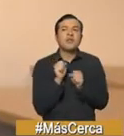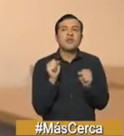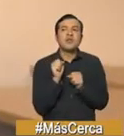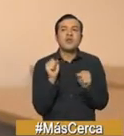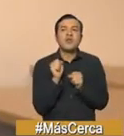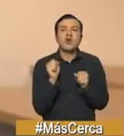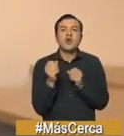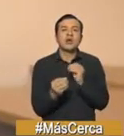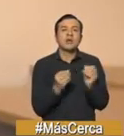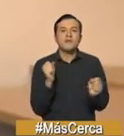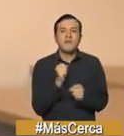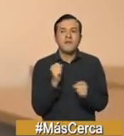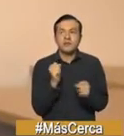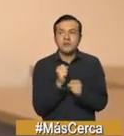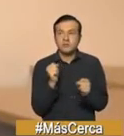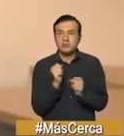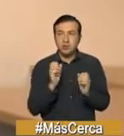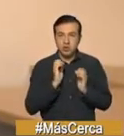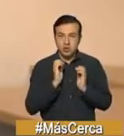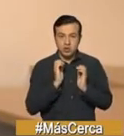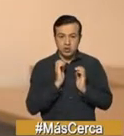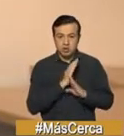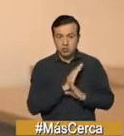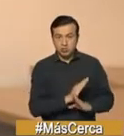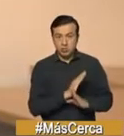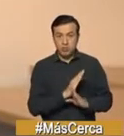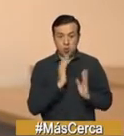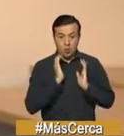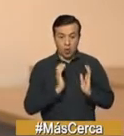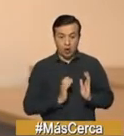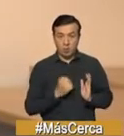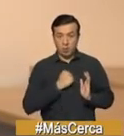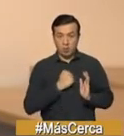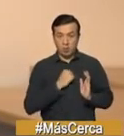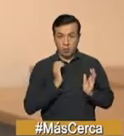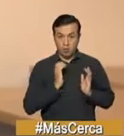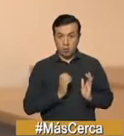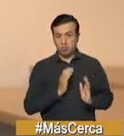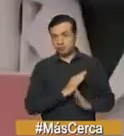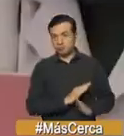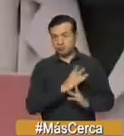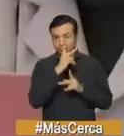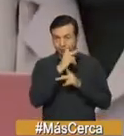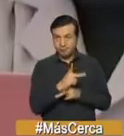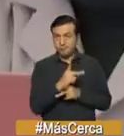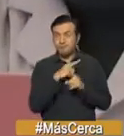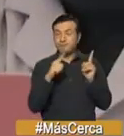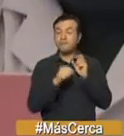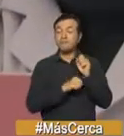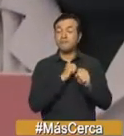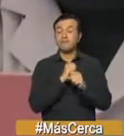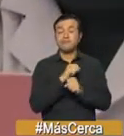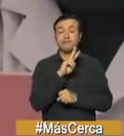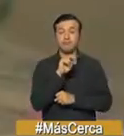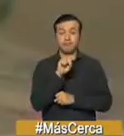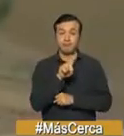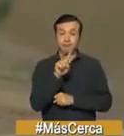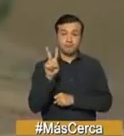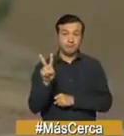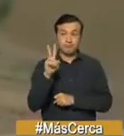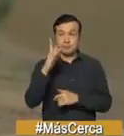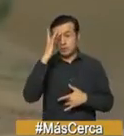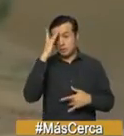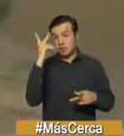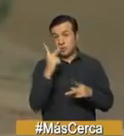altera la fisiología de defensa del sistema respiratorio en 2002 en china hubo un